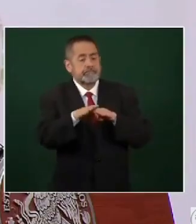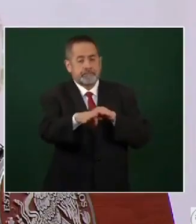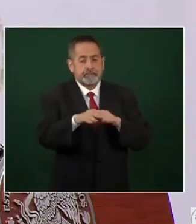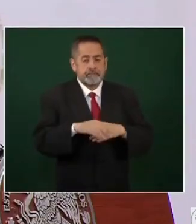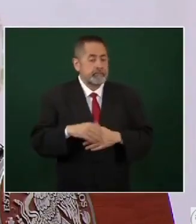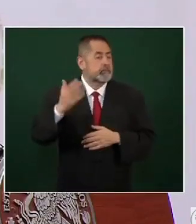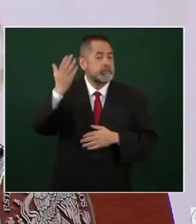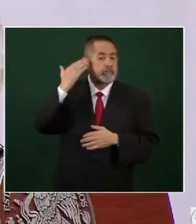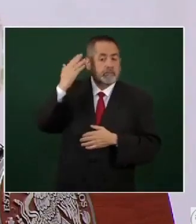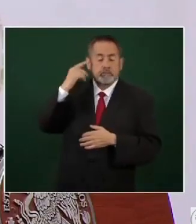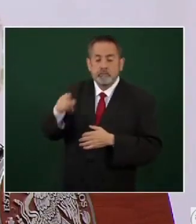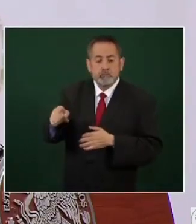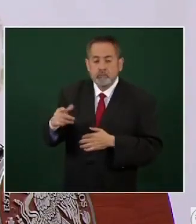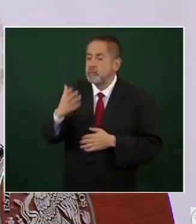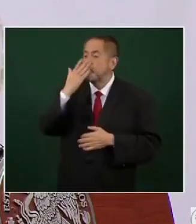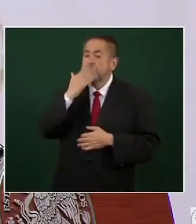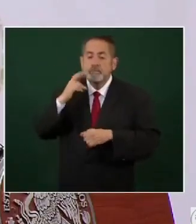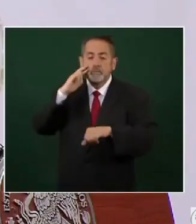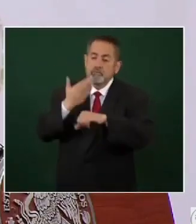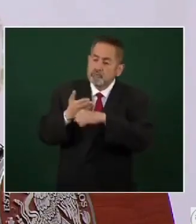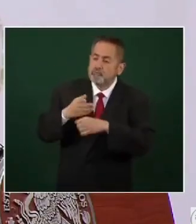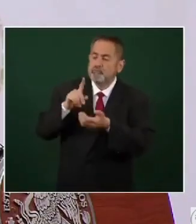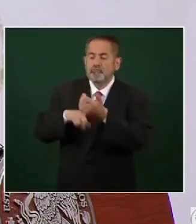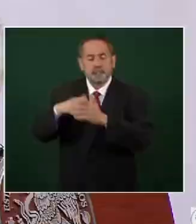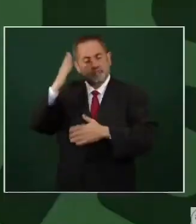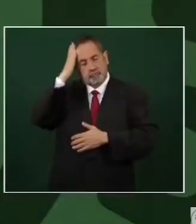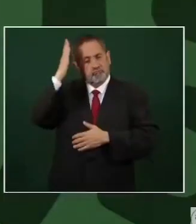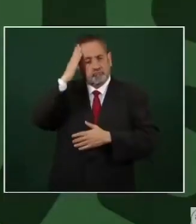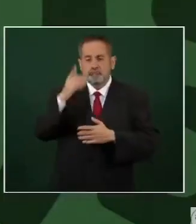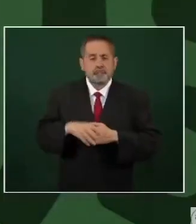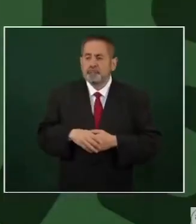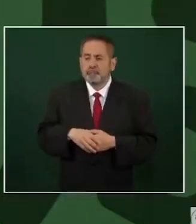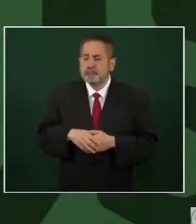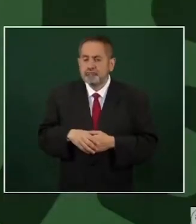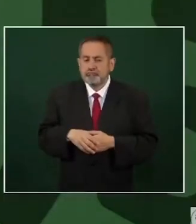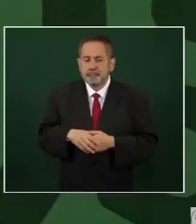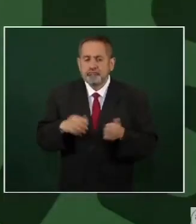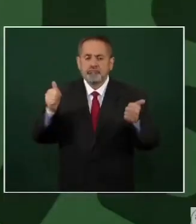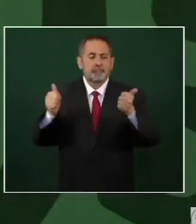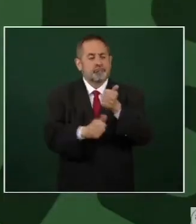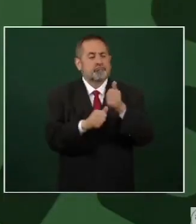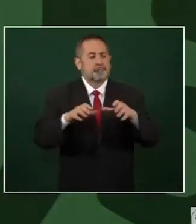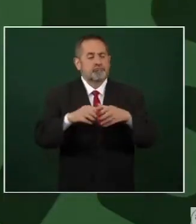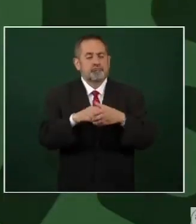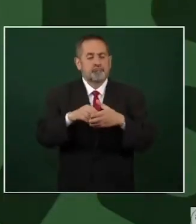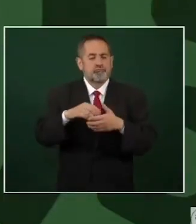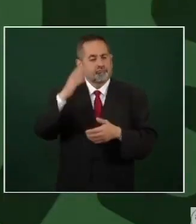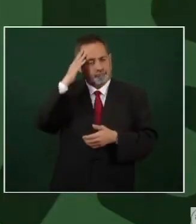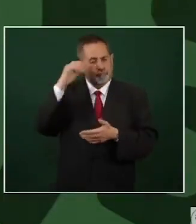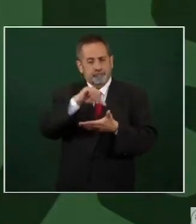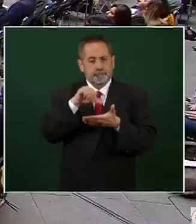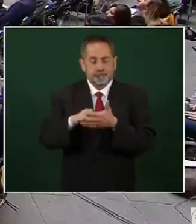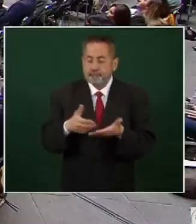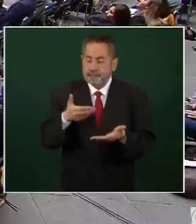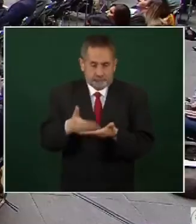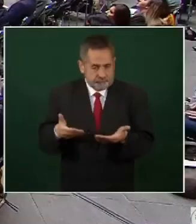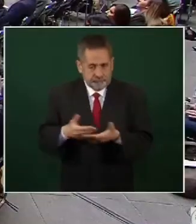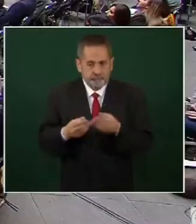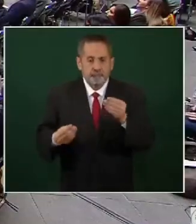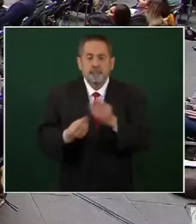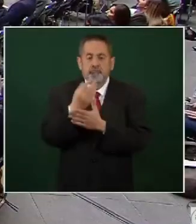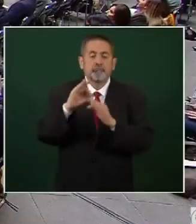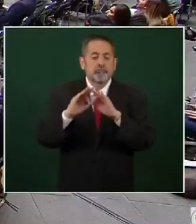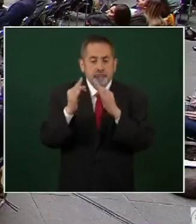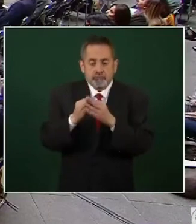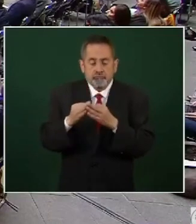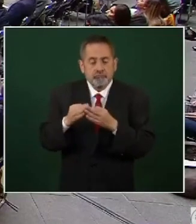anteriormente no había alguien responsable de todo, sino dependían de manera central. Hoy en día, con esta nueva forma